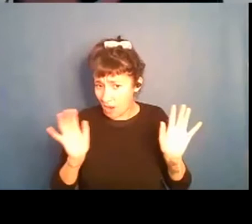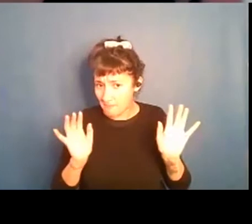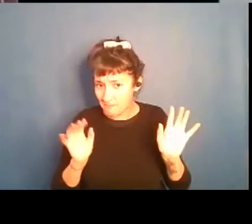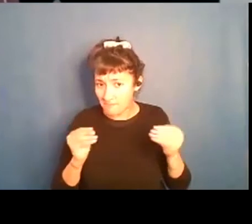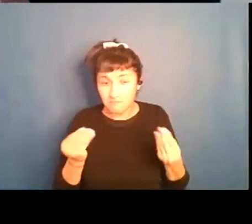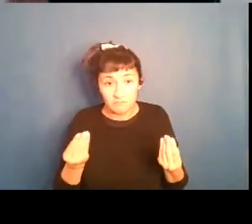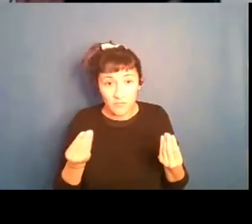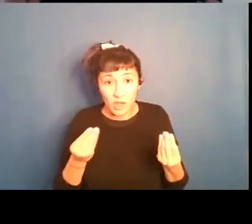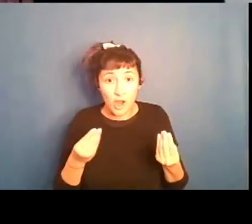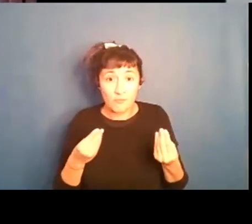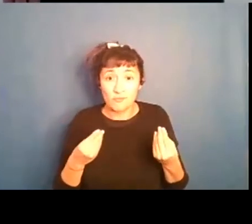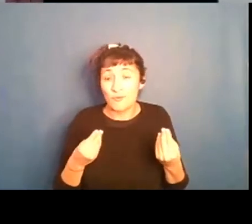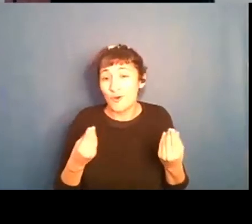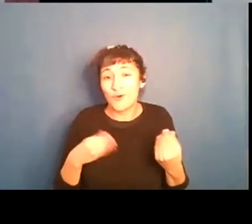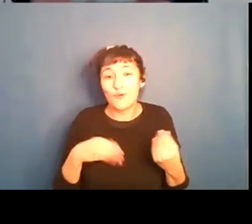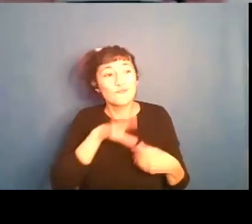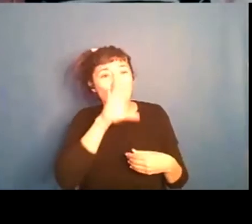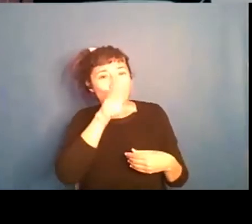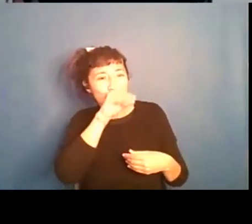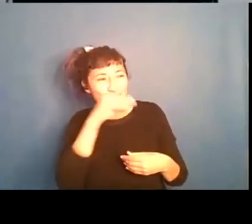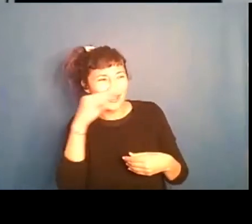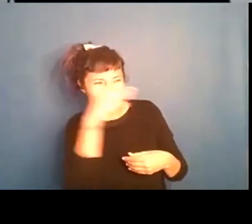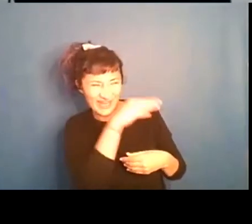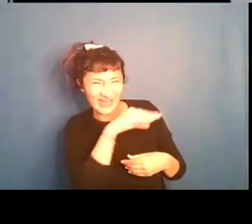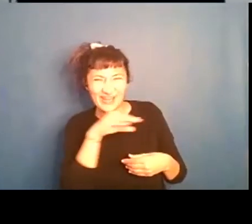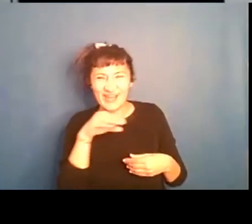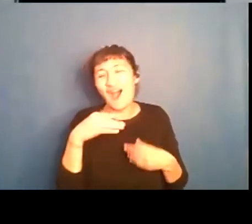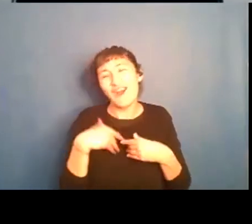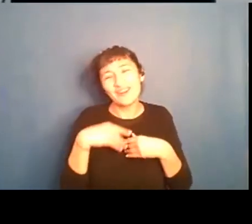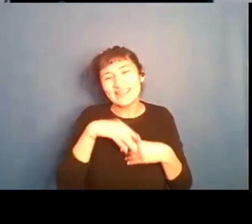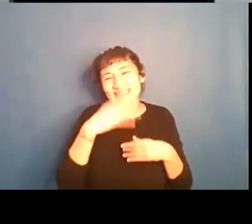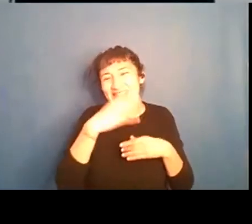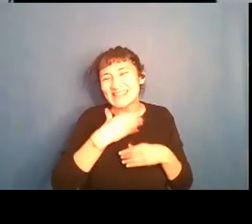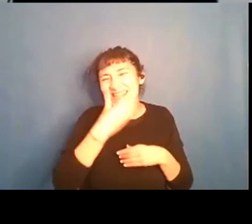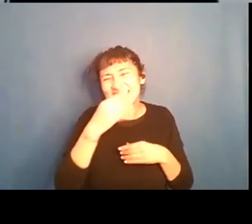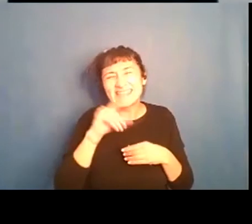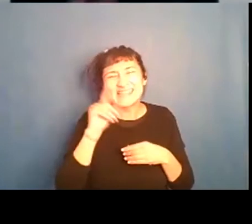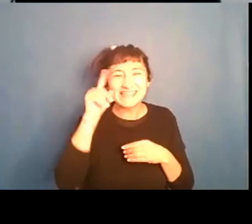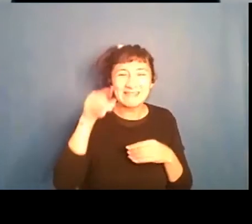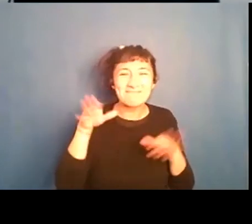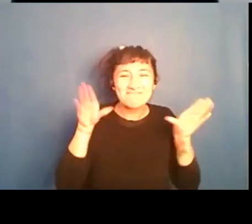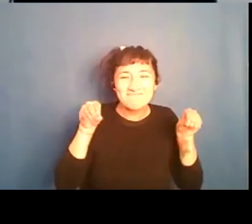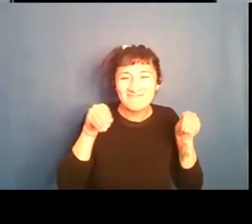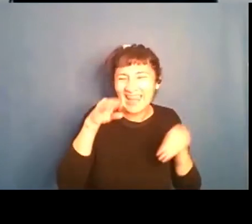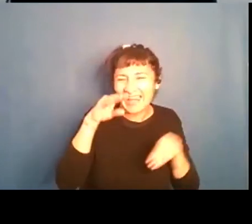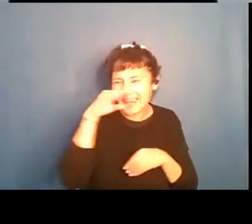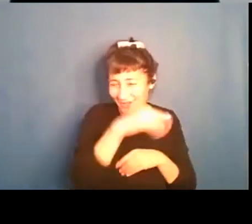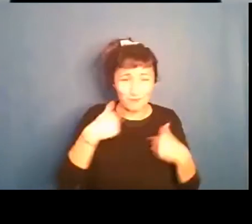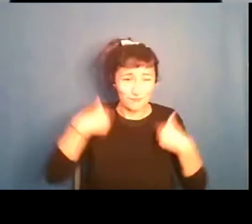patito criollo, pato negro sería, o cisne negro soy yo, pero bueno, no me molesta y lo voy a seguir